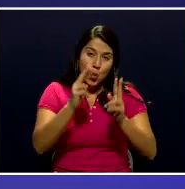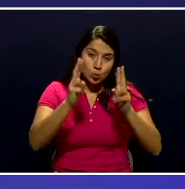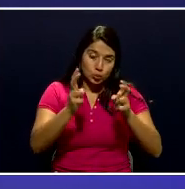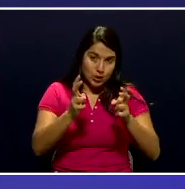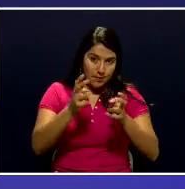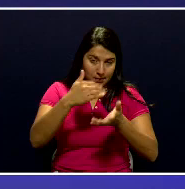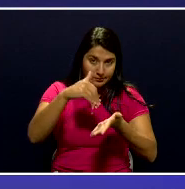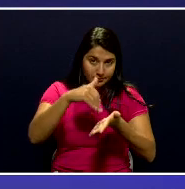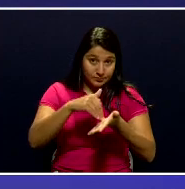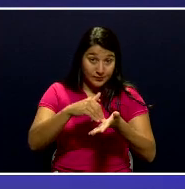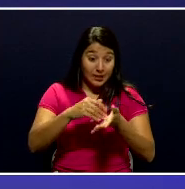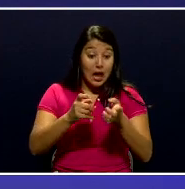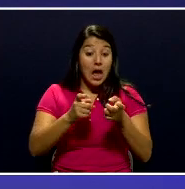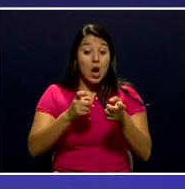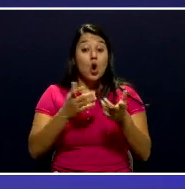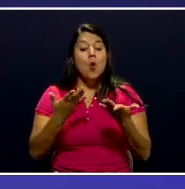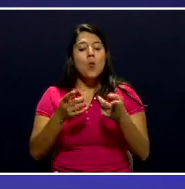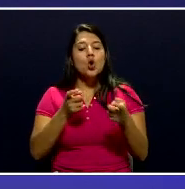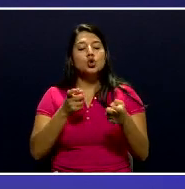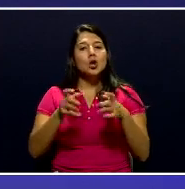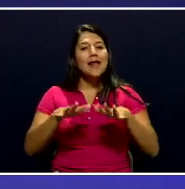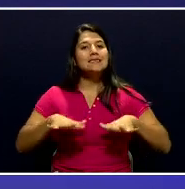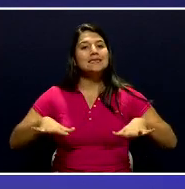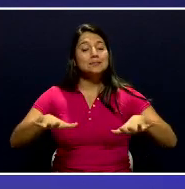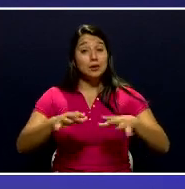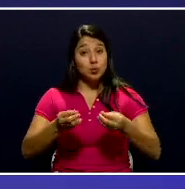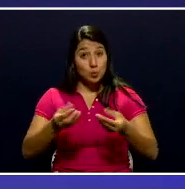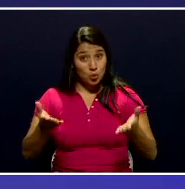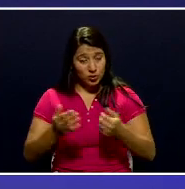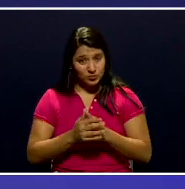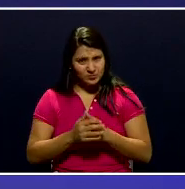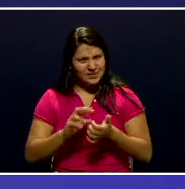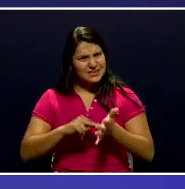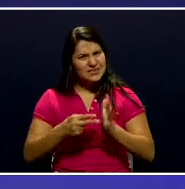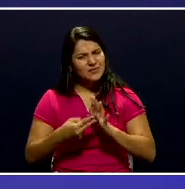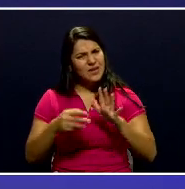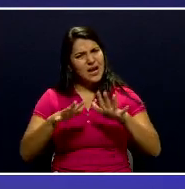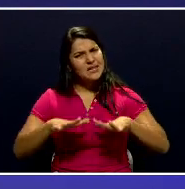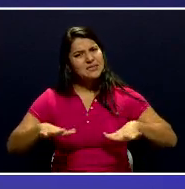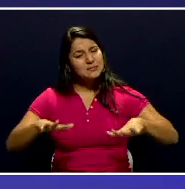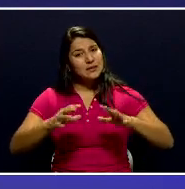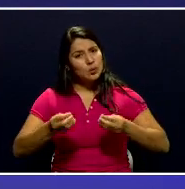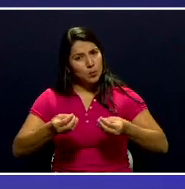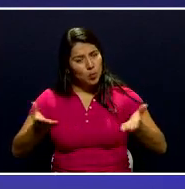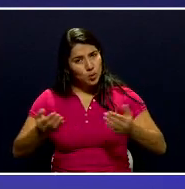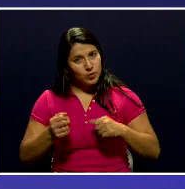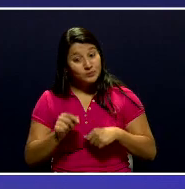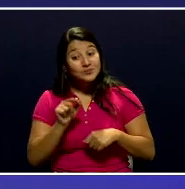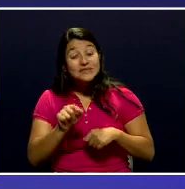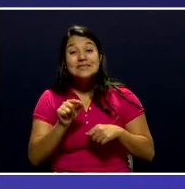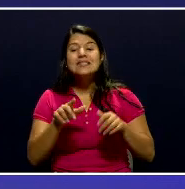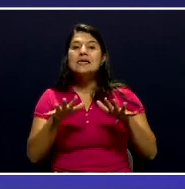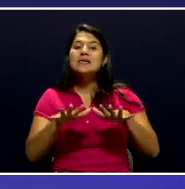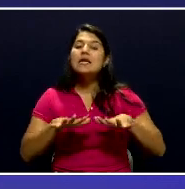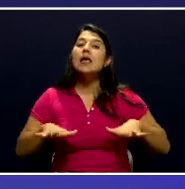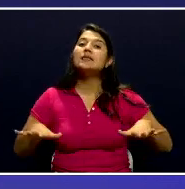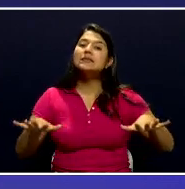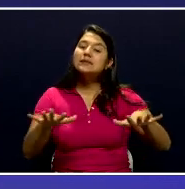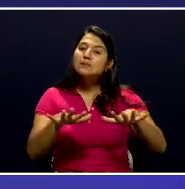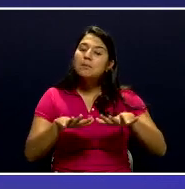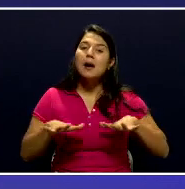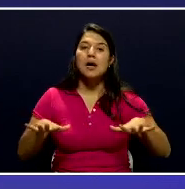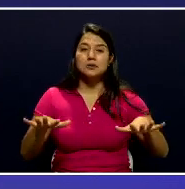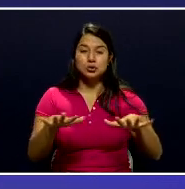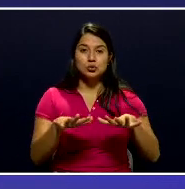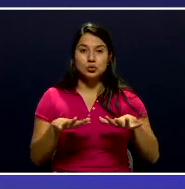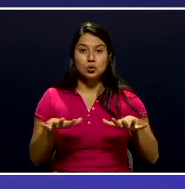espacio público. ¿Y qué es el espacio público? Es el espacio que está exactamente a partir